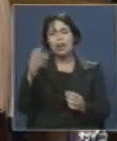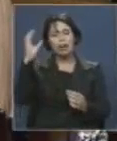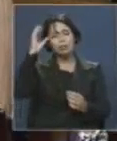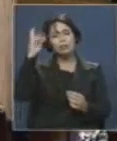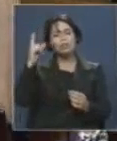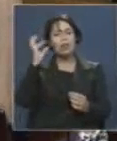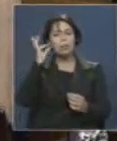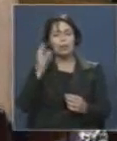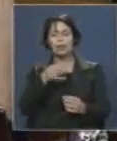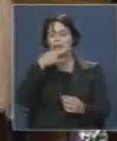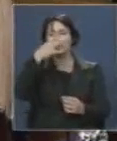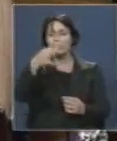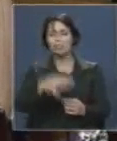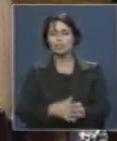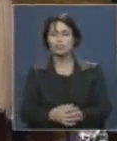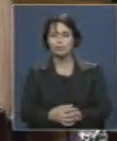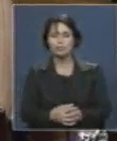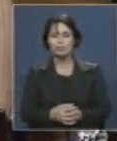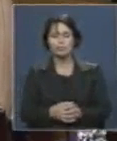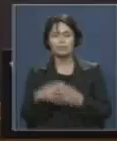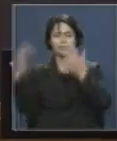dicho.